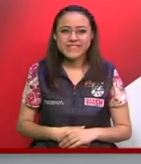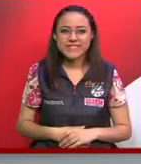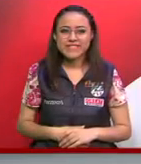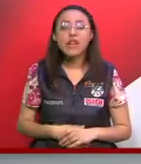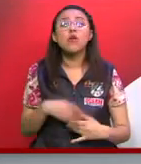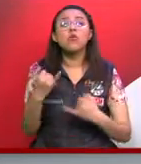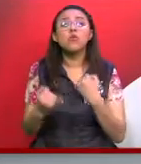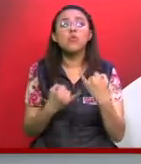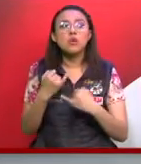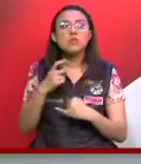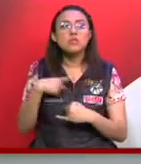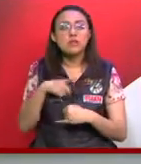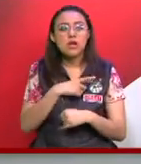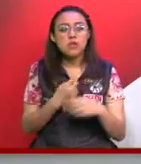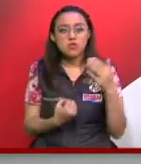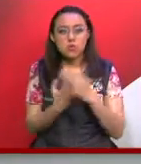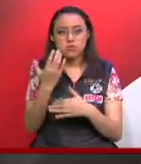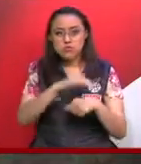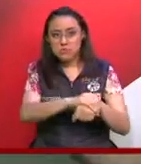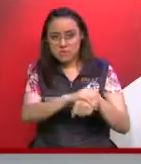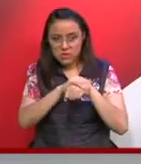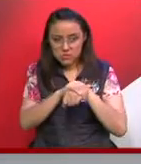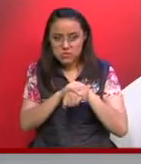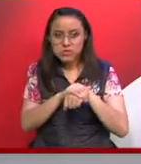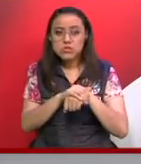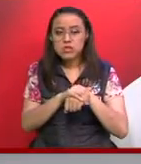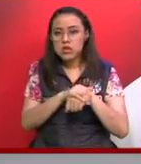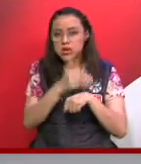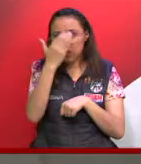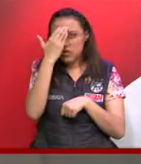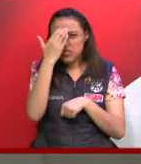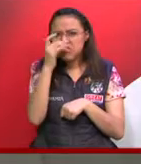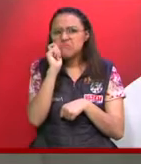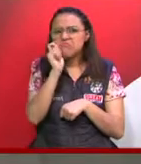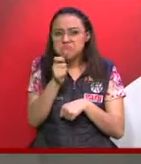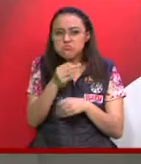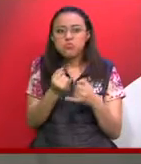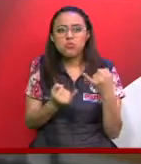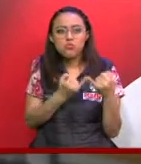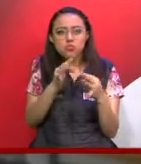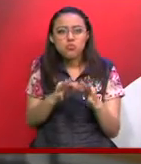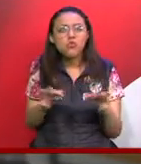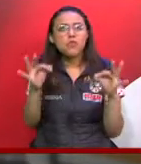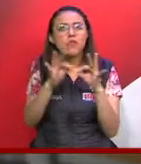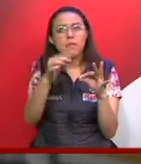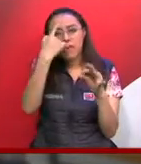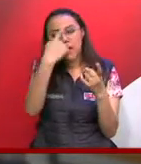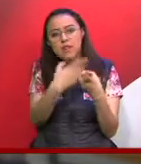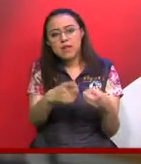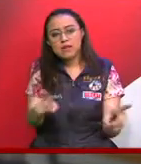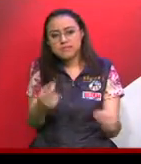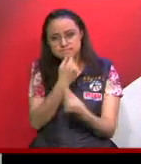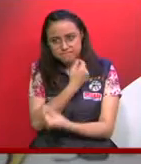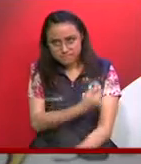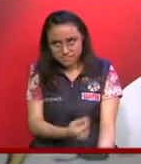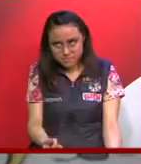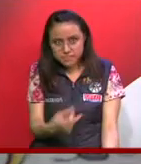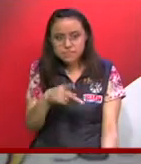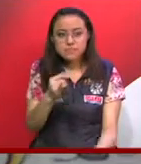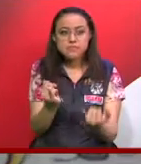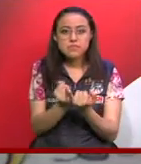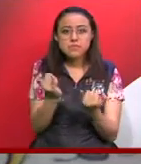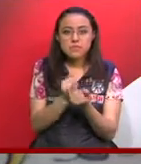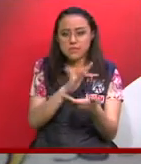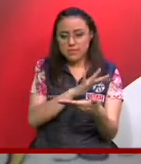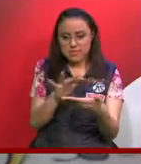En Juguetón tenemos nuevos amigos y ellos conocen el papel que el juego implica en el desarrollo infantil, pero también el